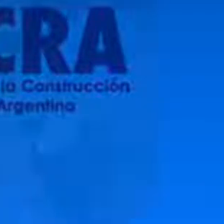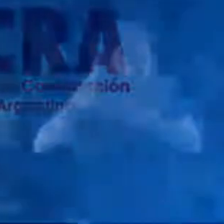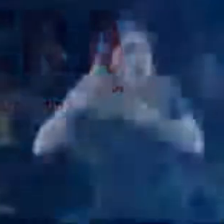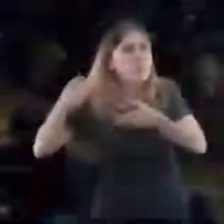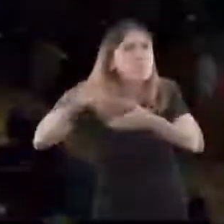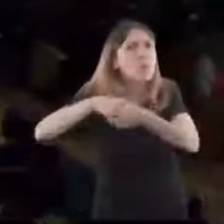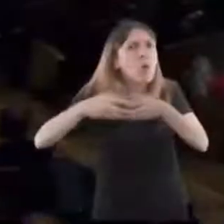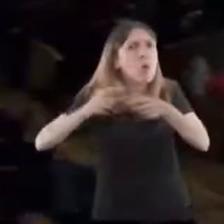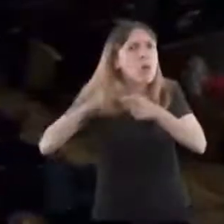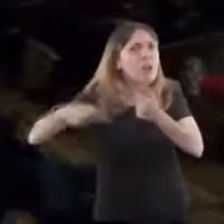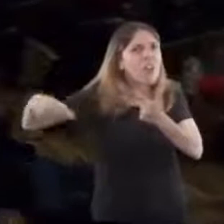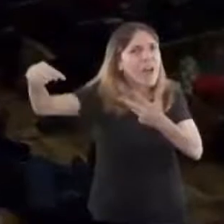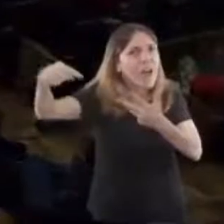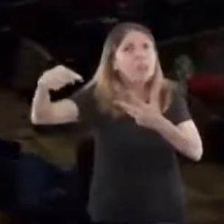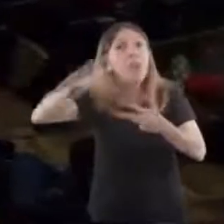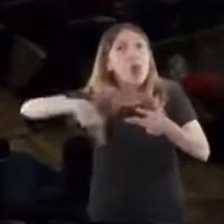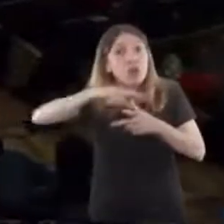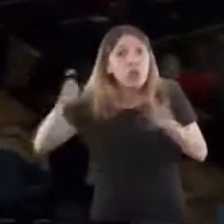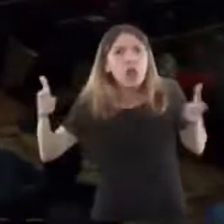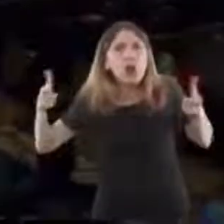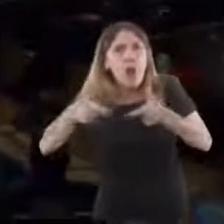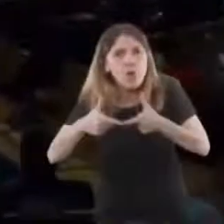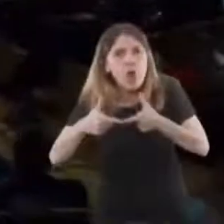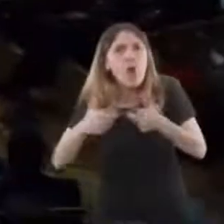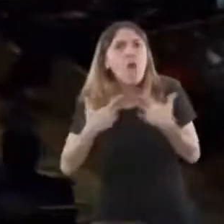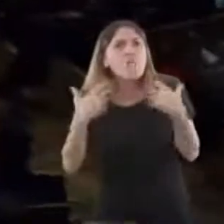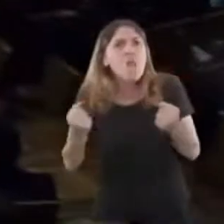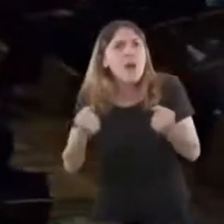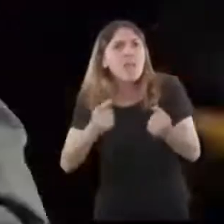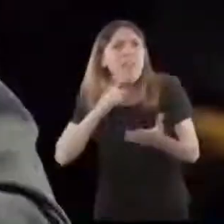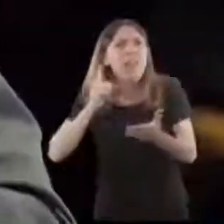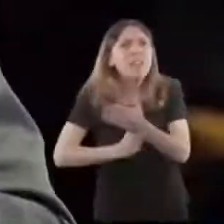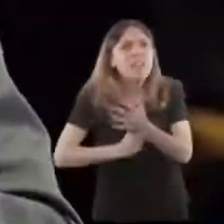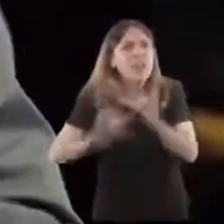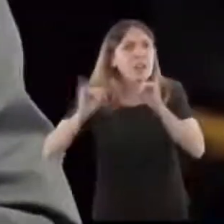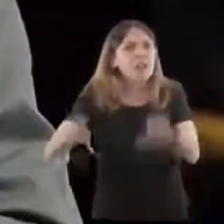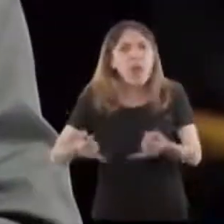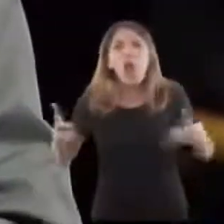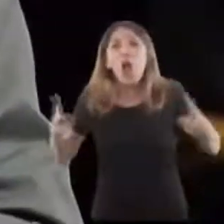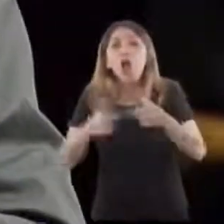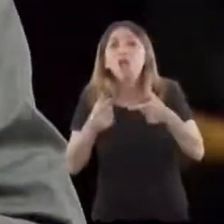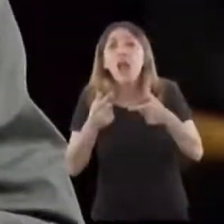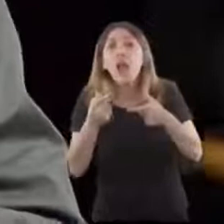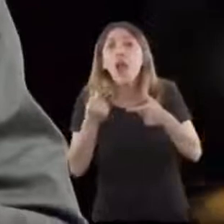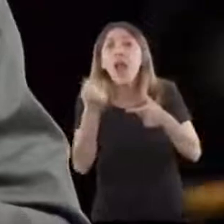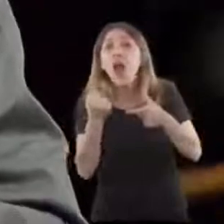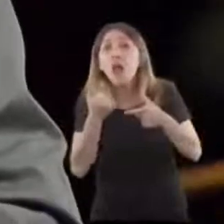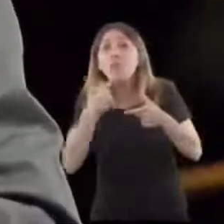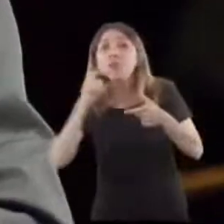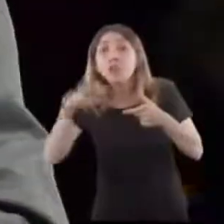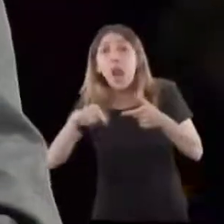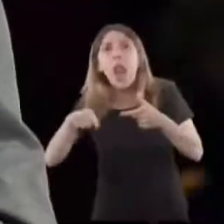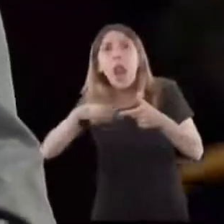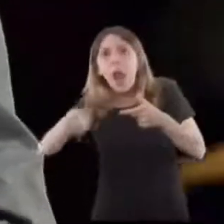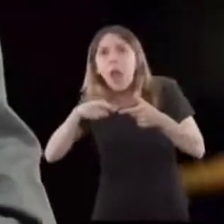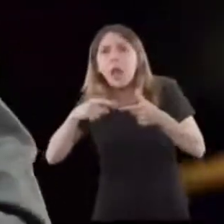en la necesidad de concentrar con fortaleza y decisión desde este consejo económico social para resolver